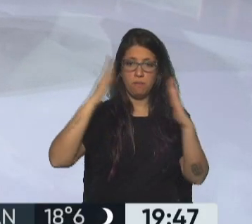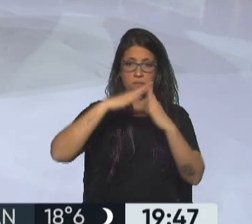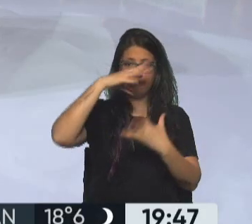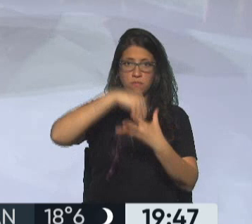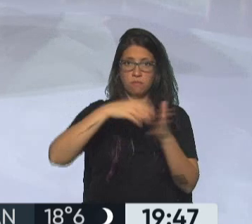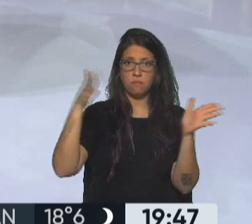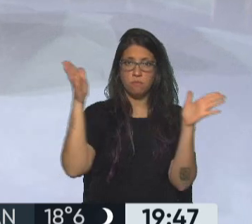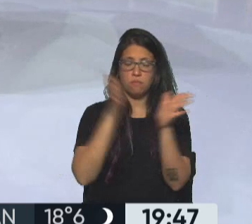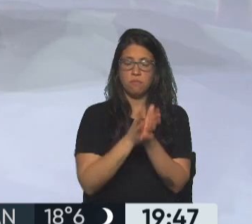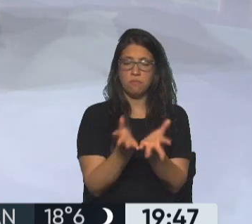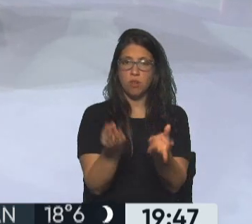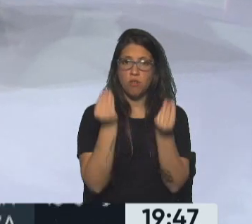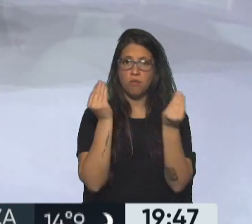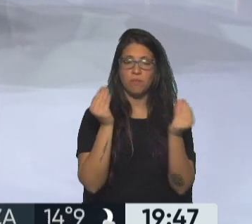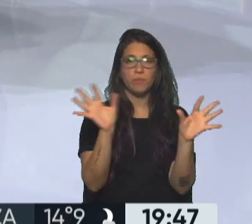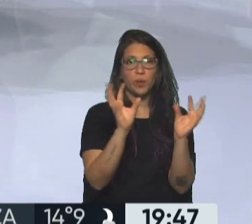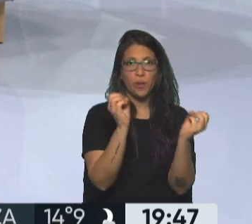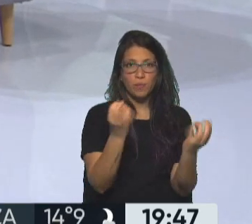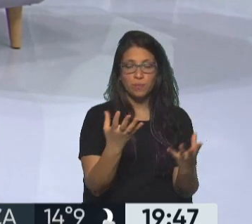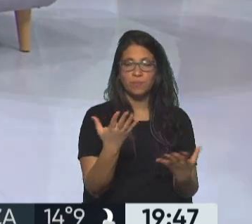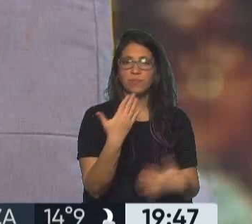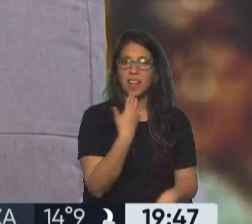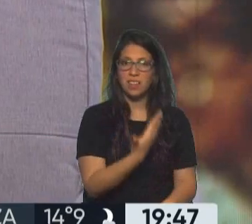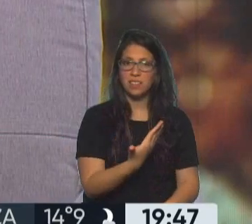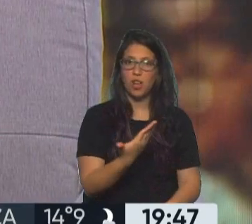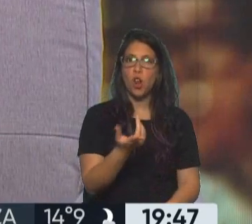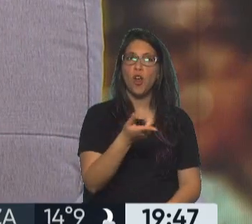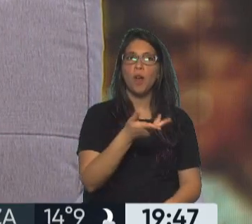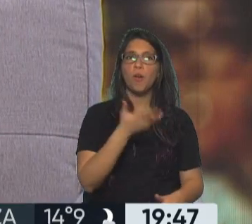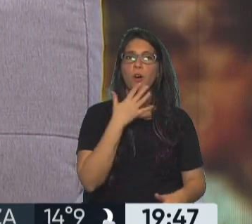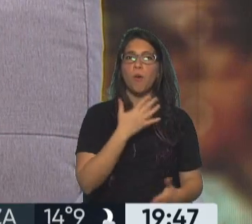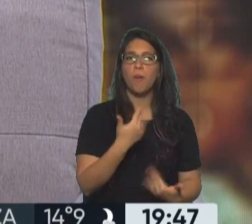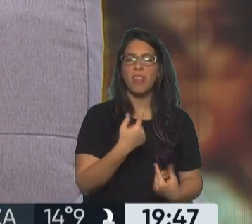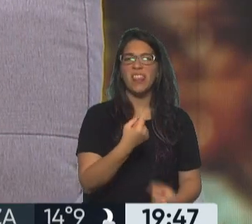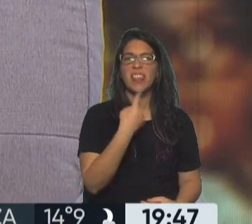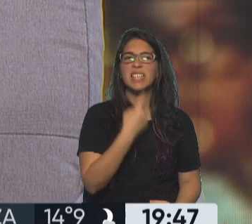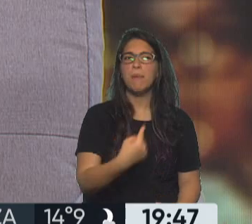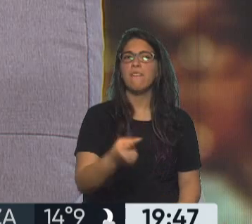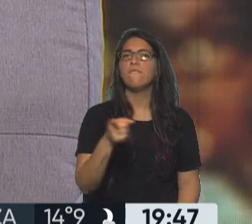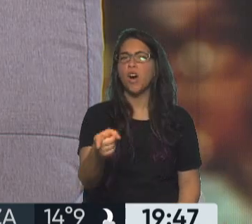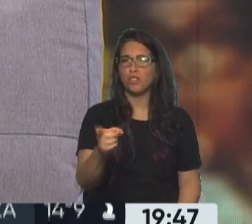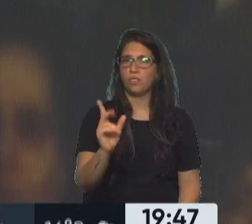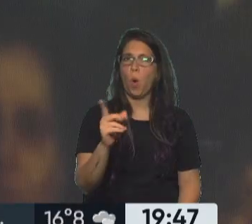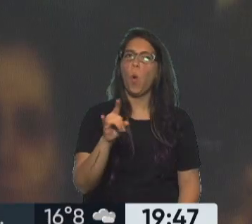entender? Hola, Horacio. Bueno, gracias. No me trates de usted, por favor. Yo también ¿Desde dónde te tengo que